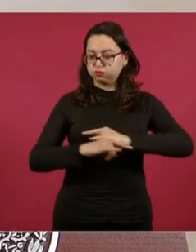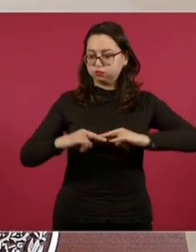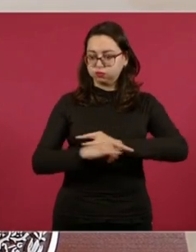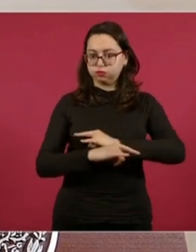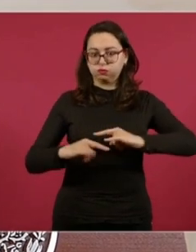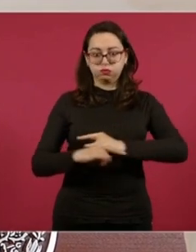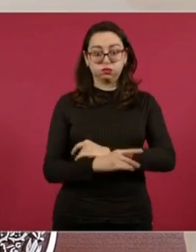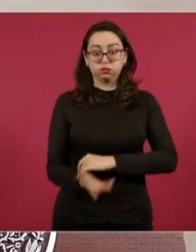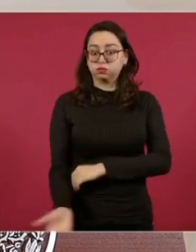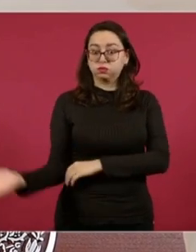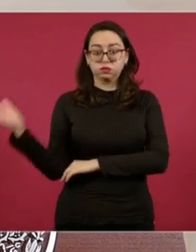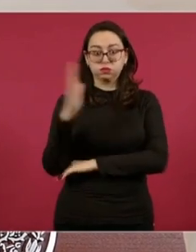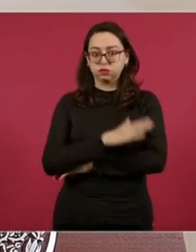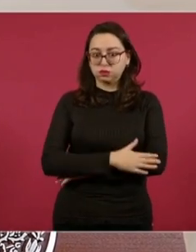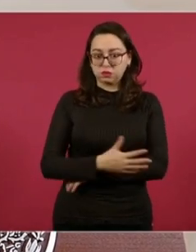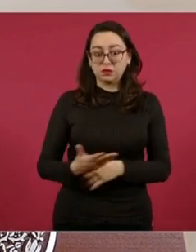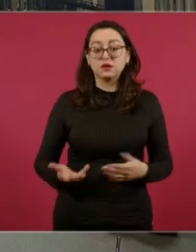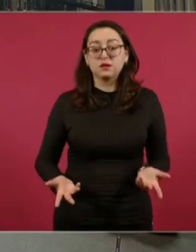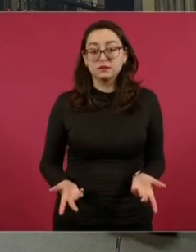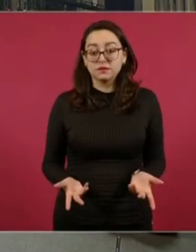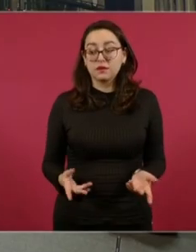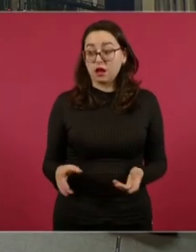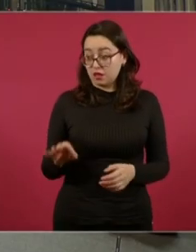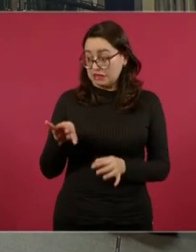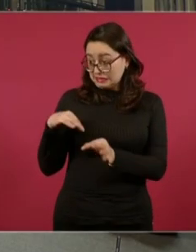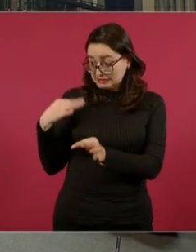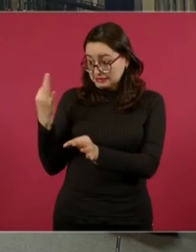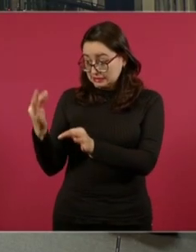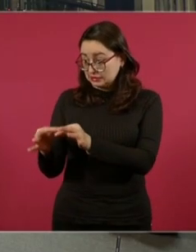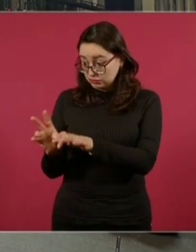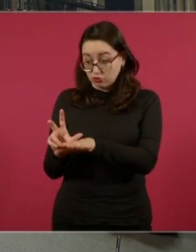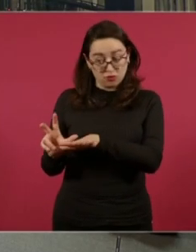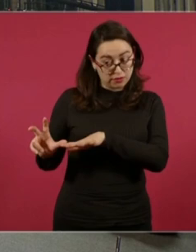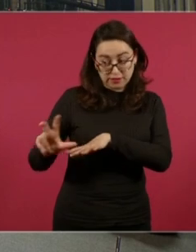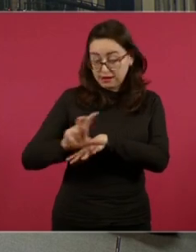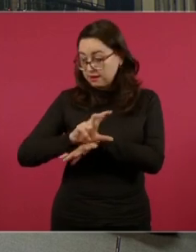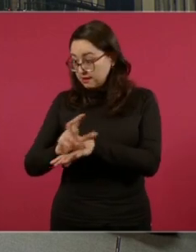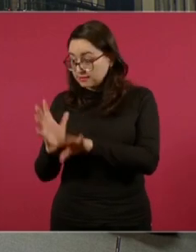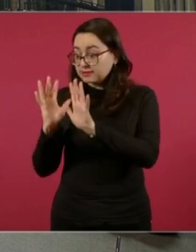Mucho movimiento. Entonces tenemos que reparar